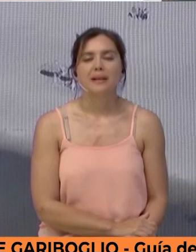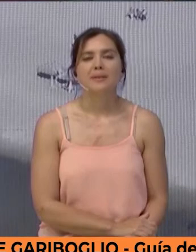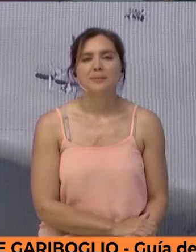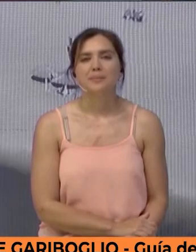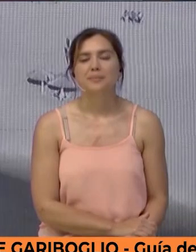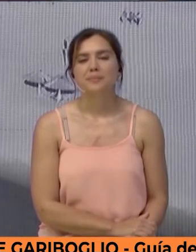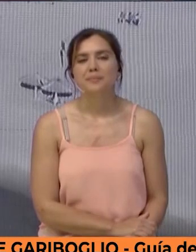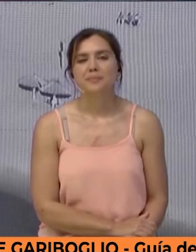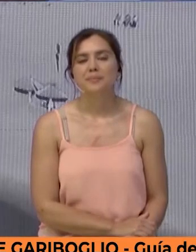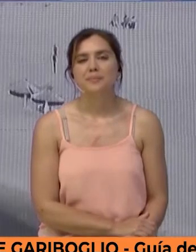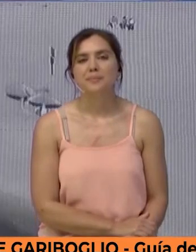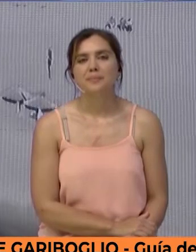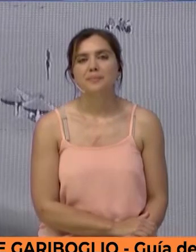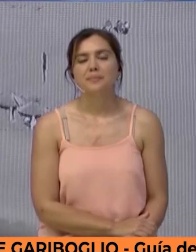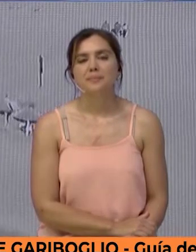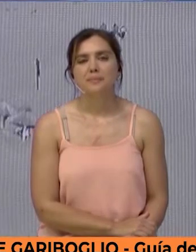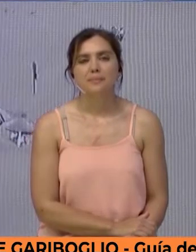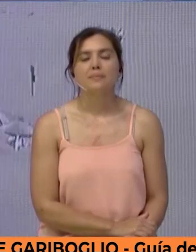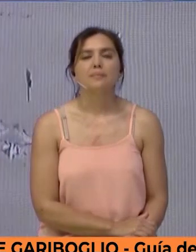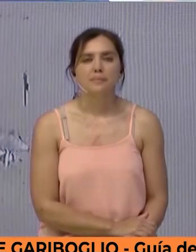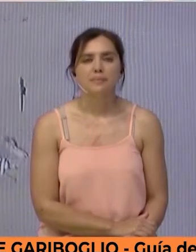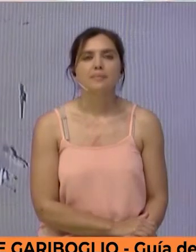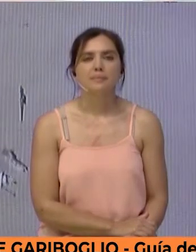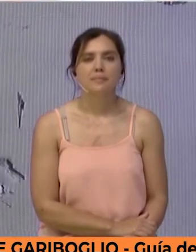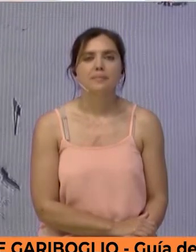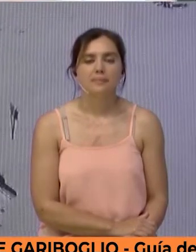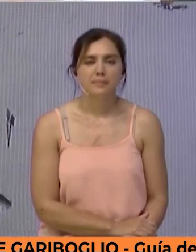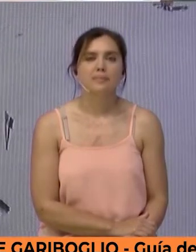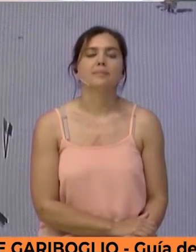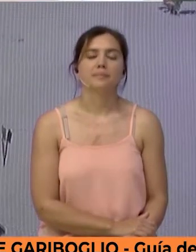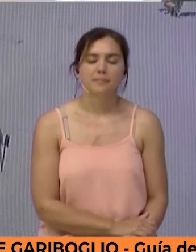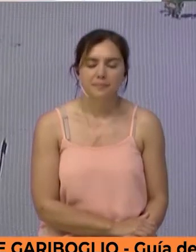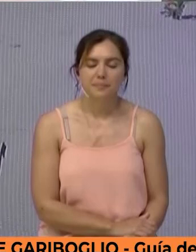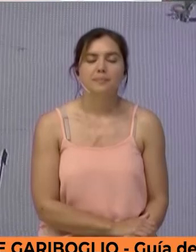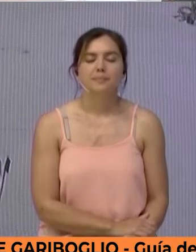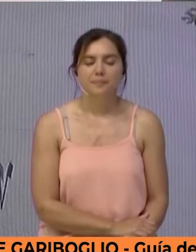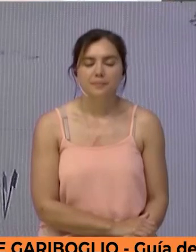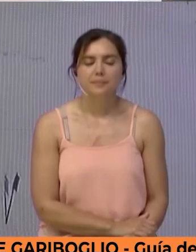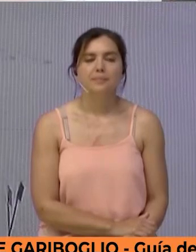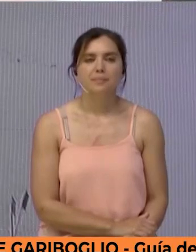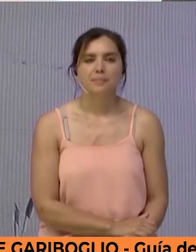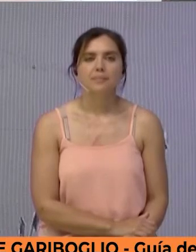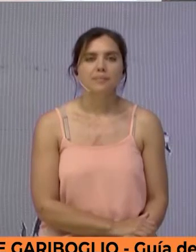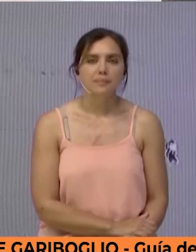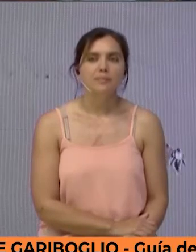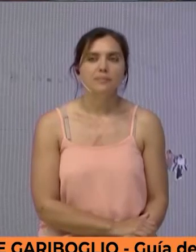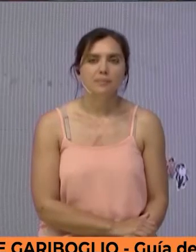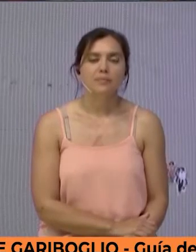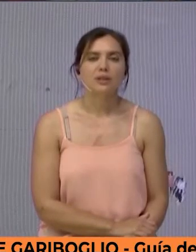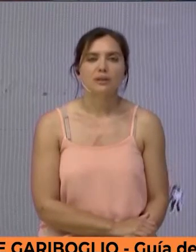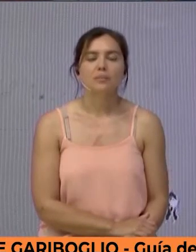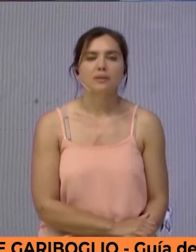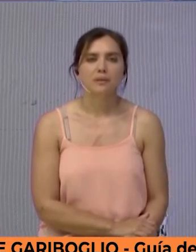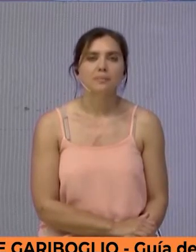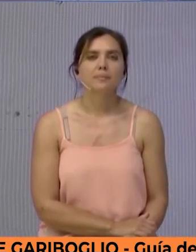que este ciclo de crecida, de subida y bajada del río, es fundamental para lo que es el ecosistema y sobre todo para la reproducción ictícola.